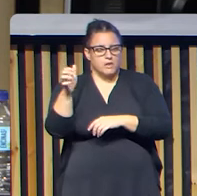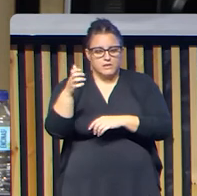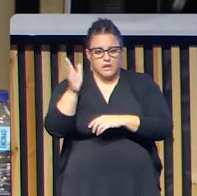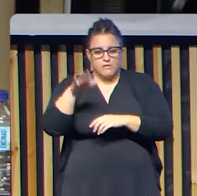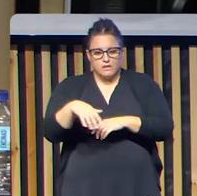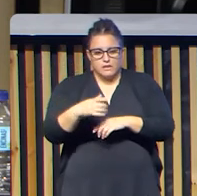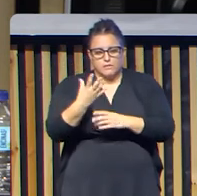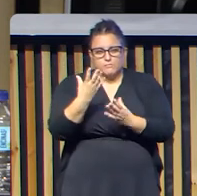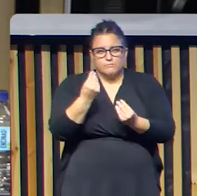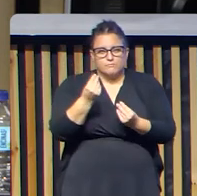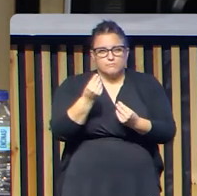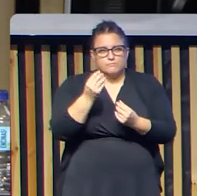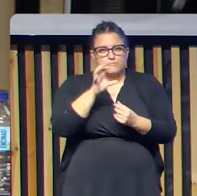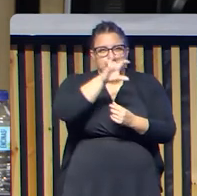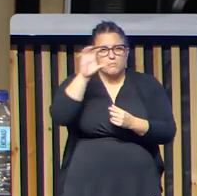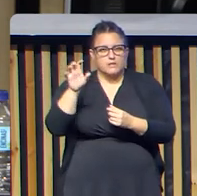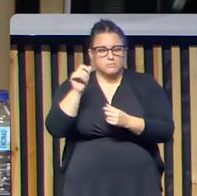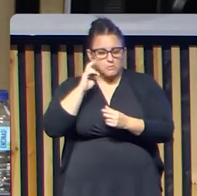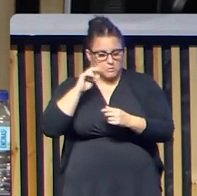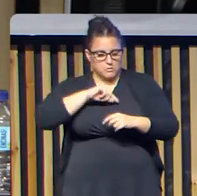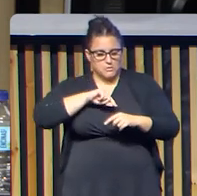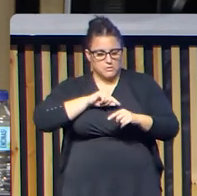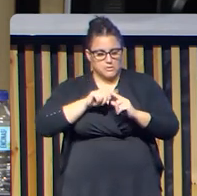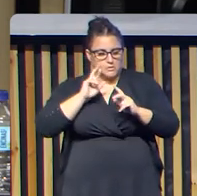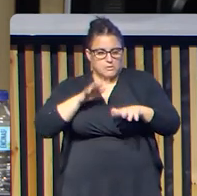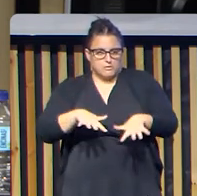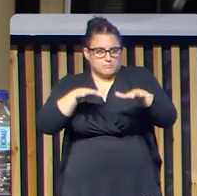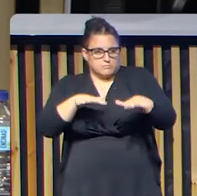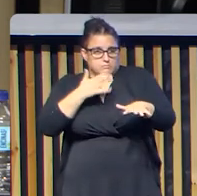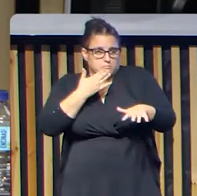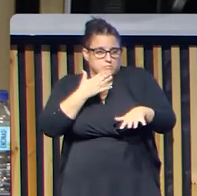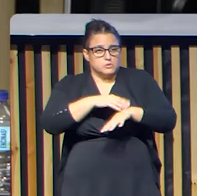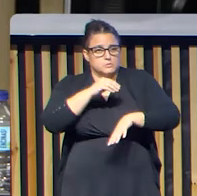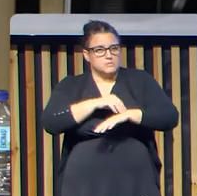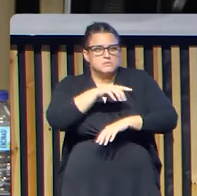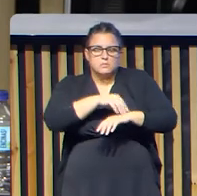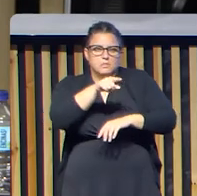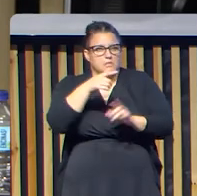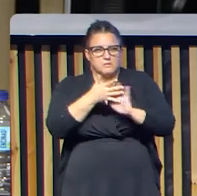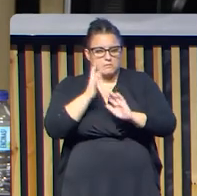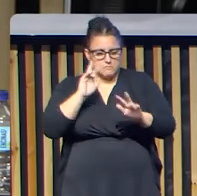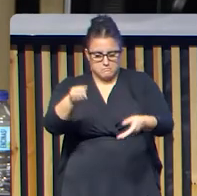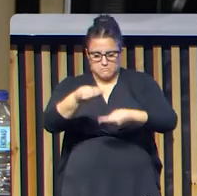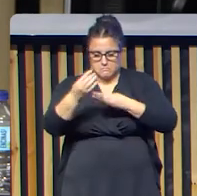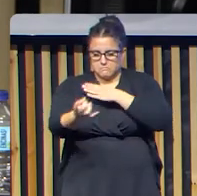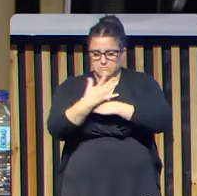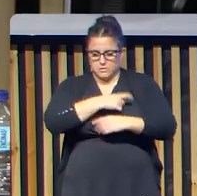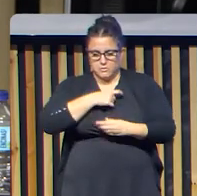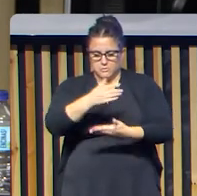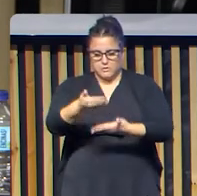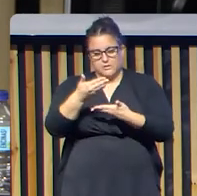mayor masa crítica en sus países vs Suecia para los suecos lo que llegaba de la comisión